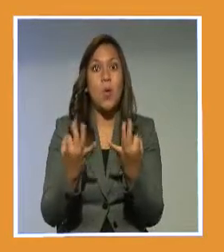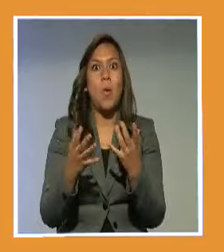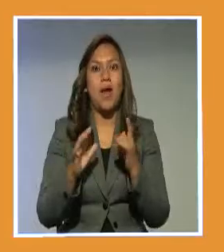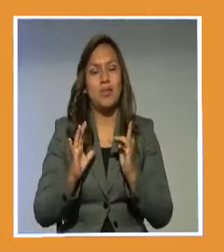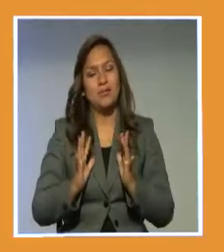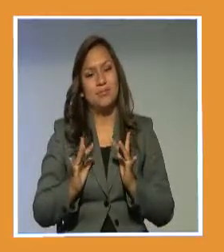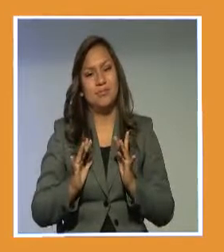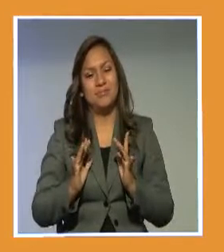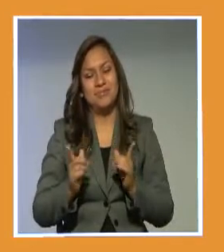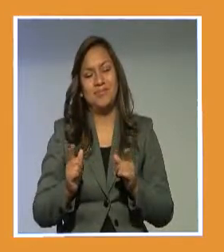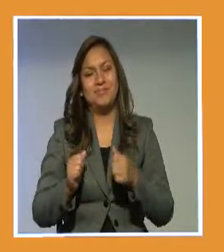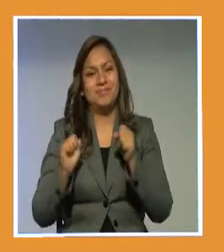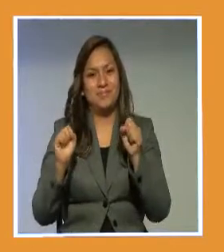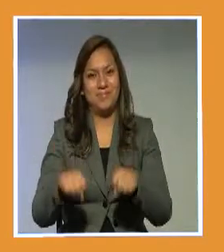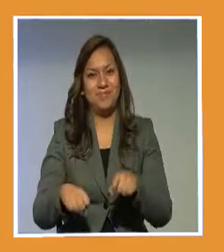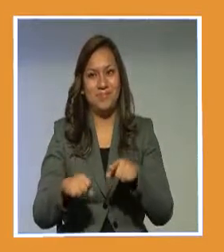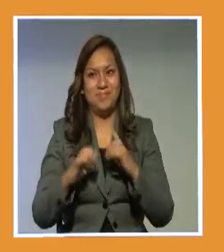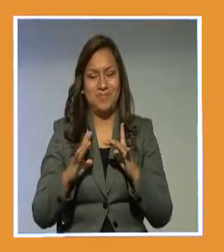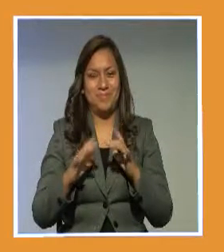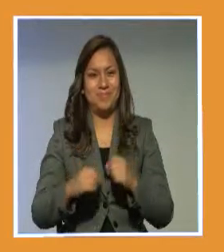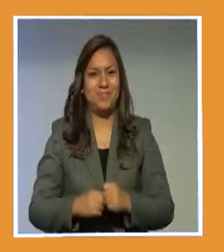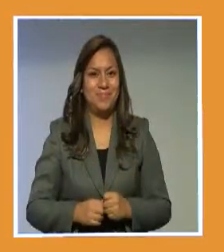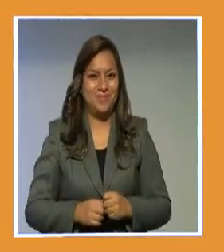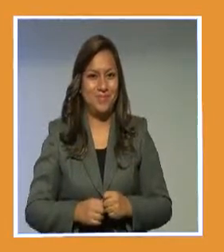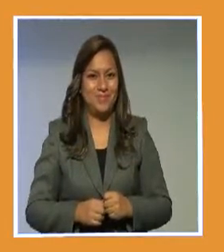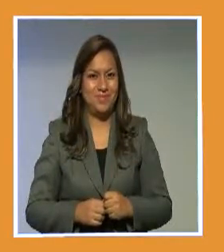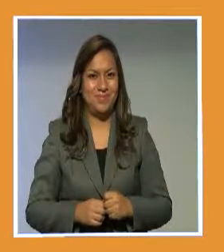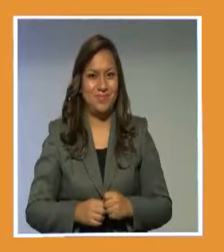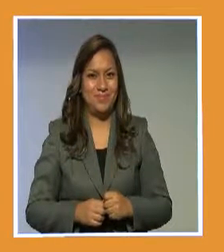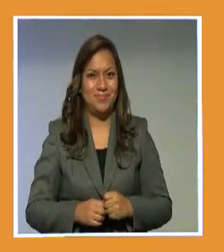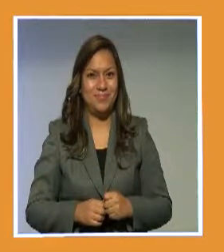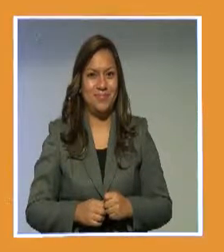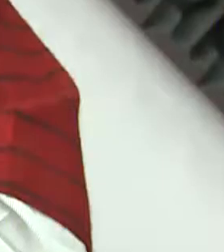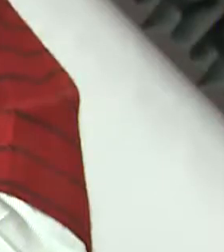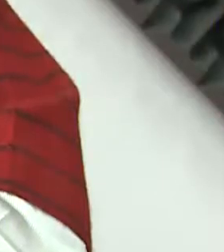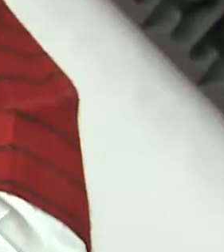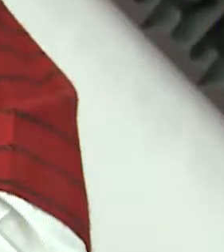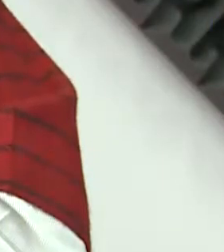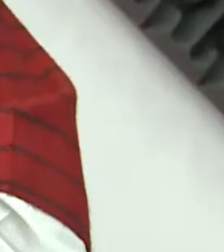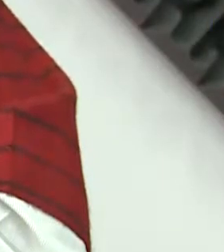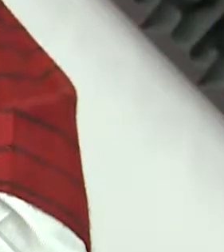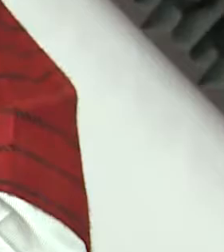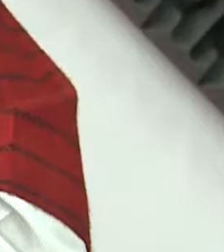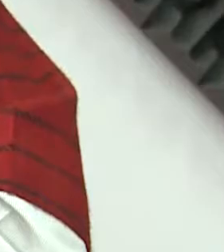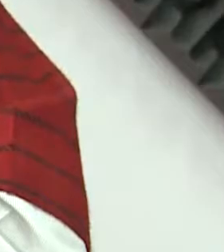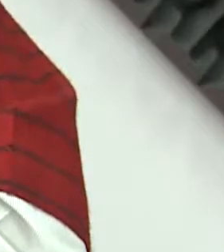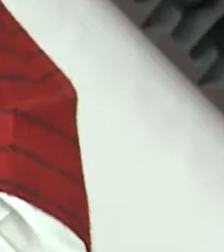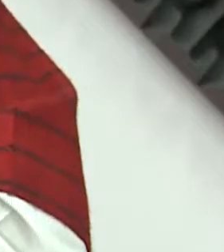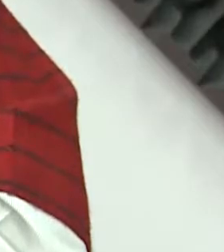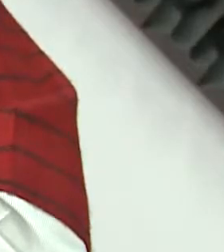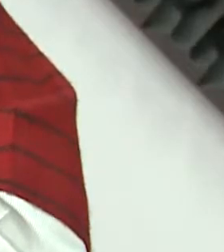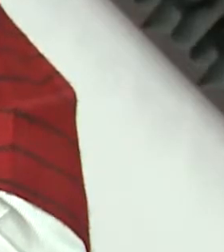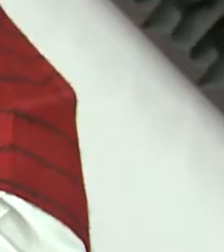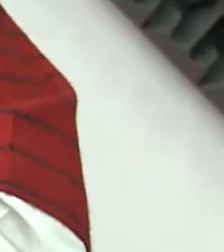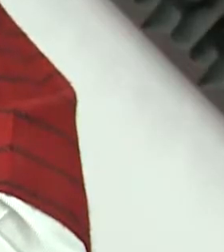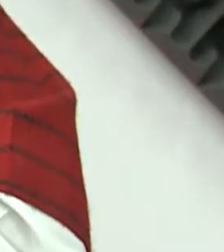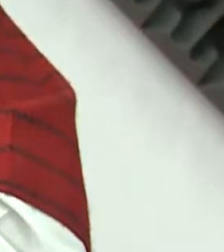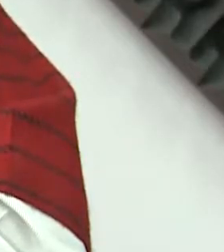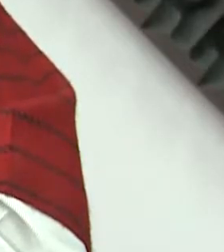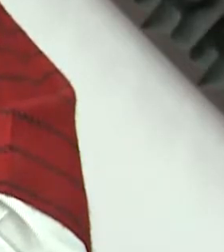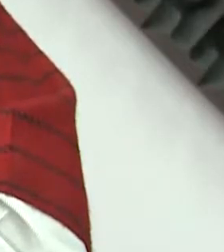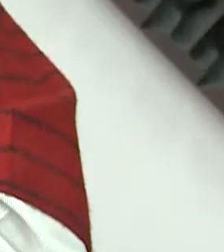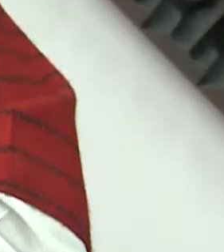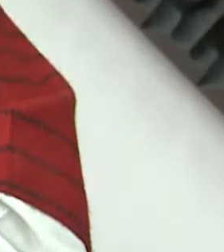días de ocio, sus días de vacaciones. Don Cecita. Chinamican, ñocunchi, jayukuna, caipi, kashna, caipunya, kunaya, kai ley